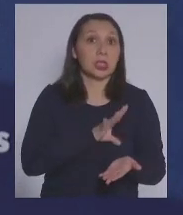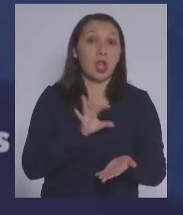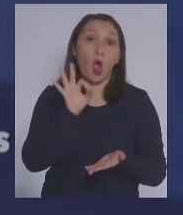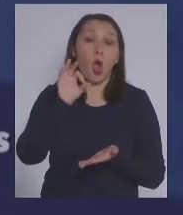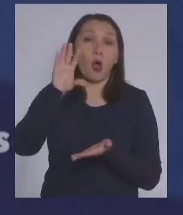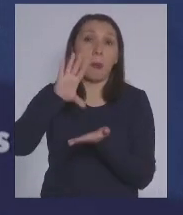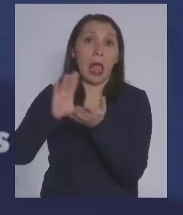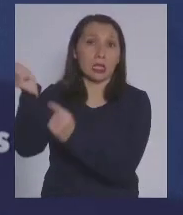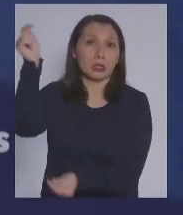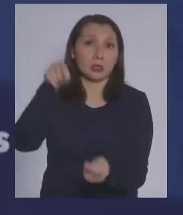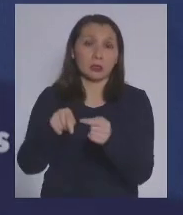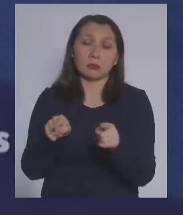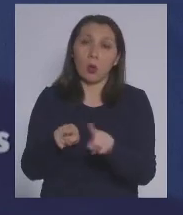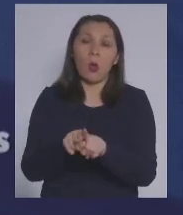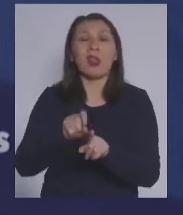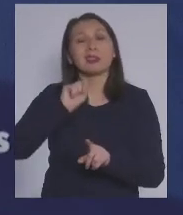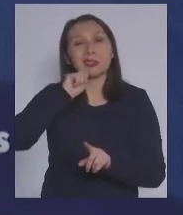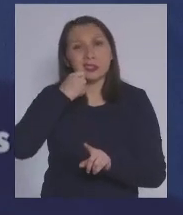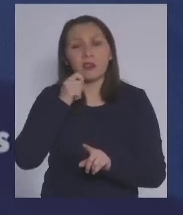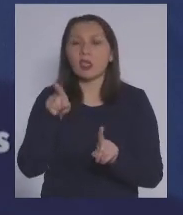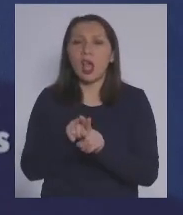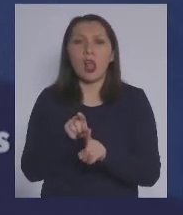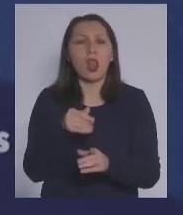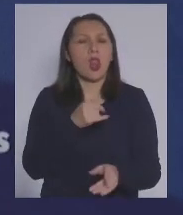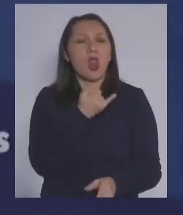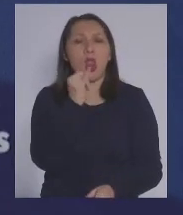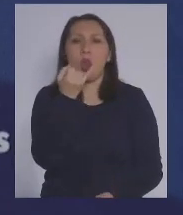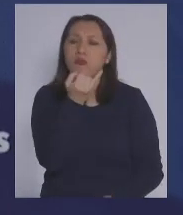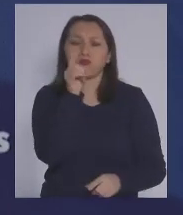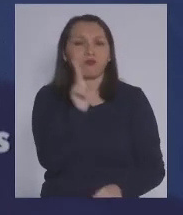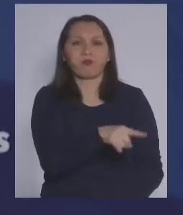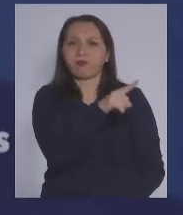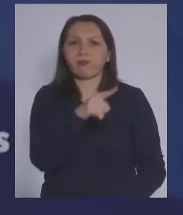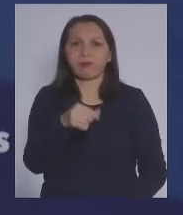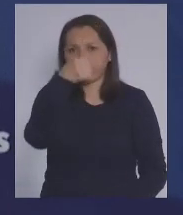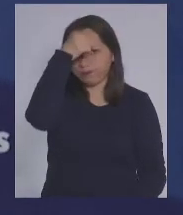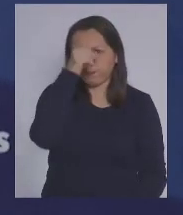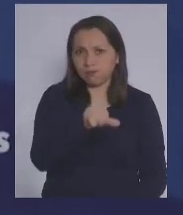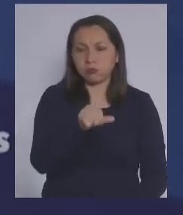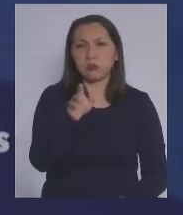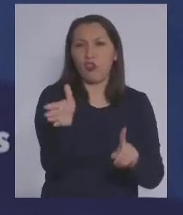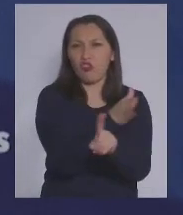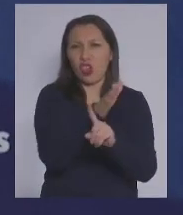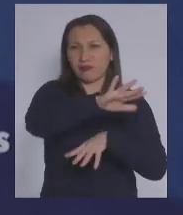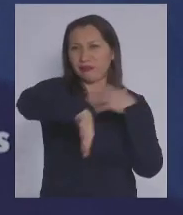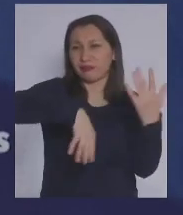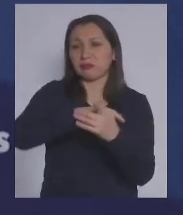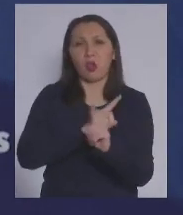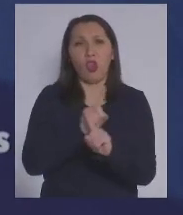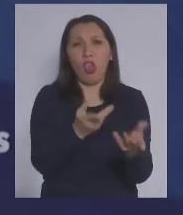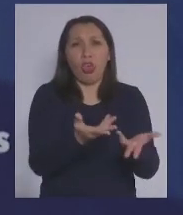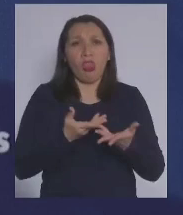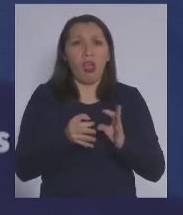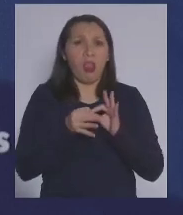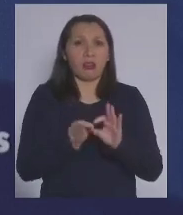extranjeros a condenar la violencia creo que la violencia no conduce a nada sólo el amor es